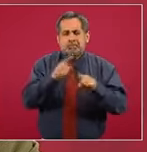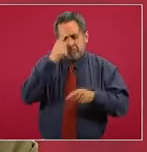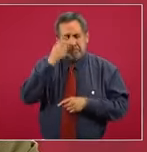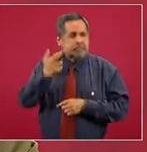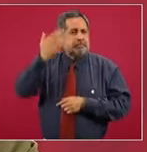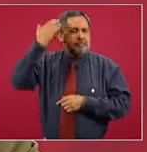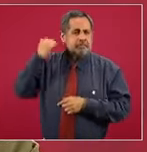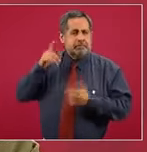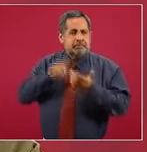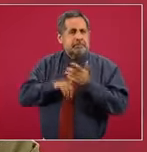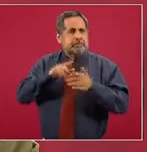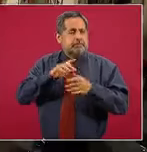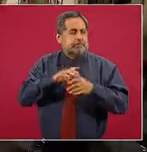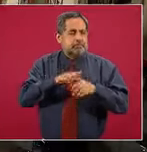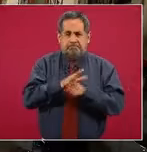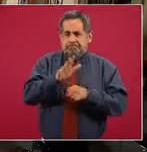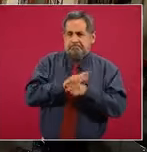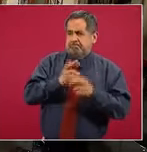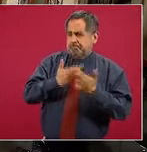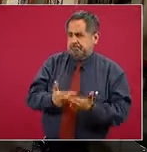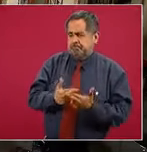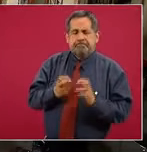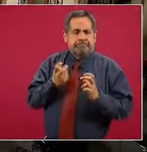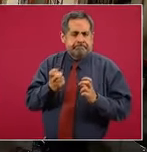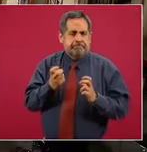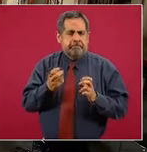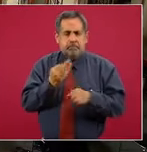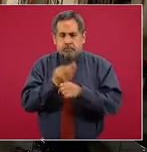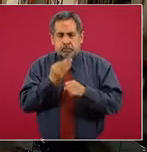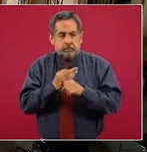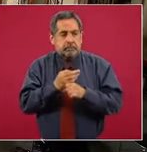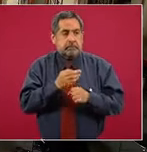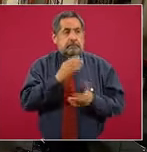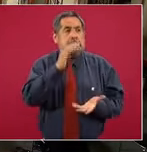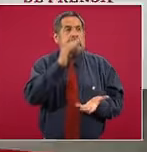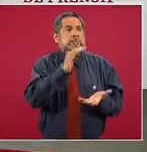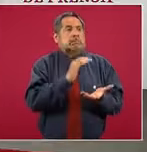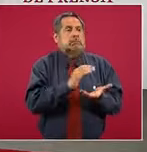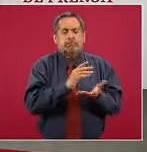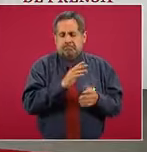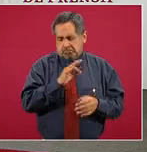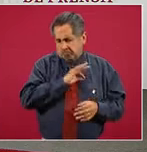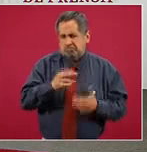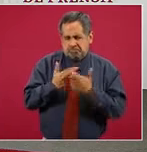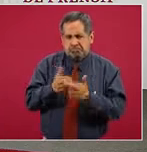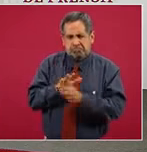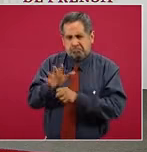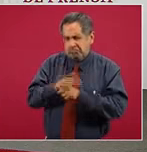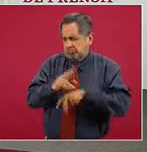el momento de mayor capacidad, y por eso esta capacidad creemos que la podemos incrementar.